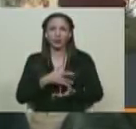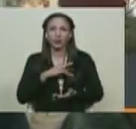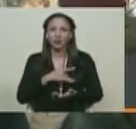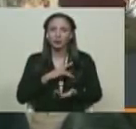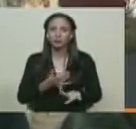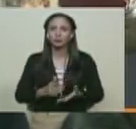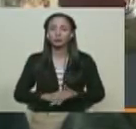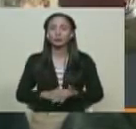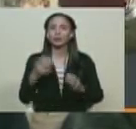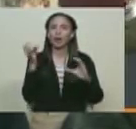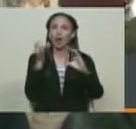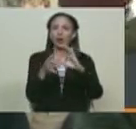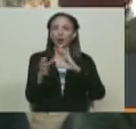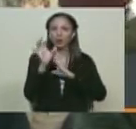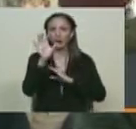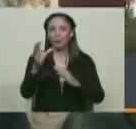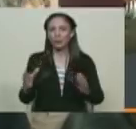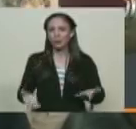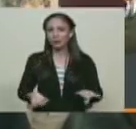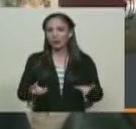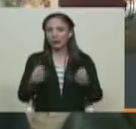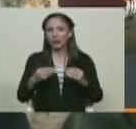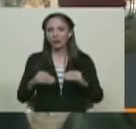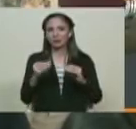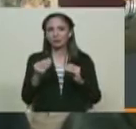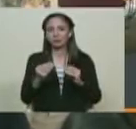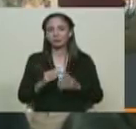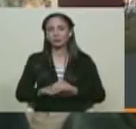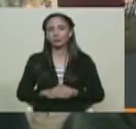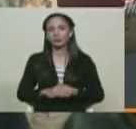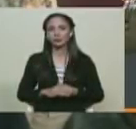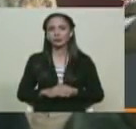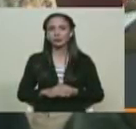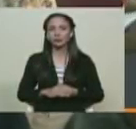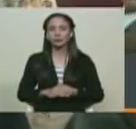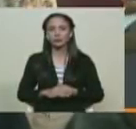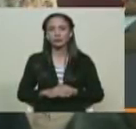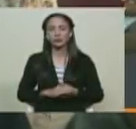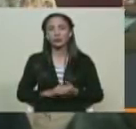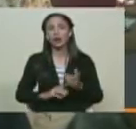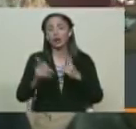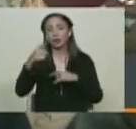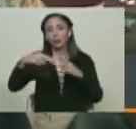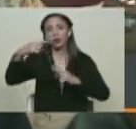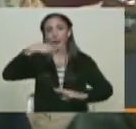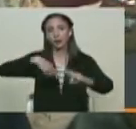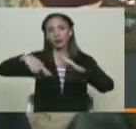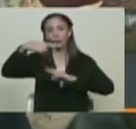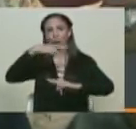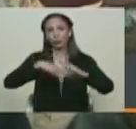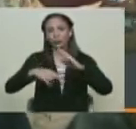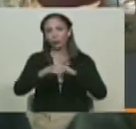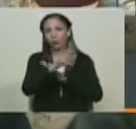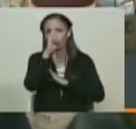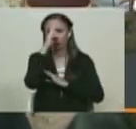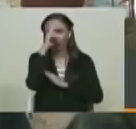patria sin haber nacido el carné de la patria. Y del campo de la revolución también había gente que